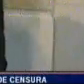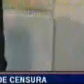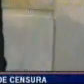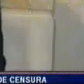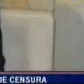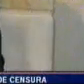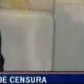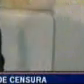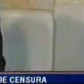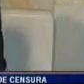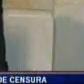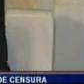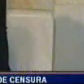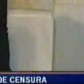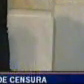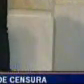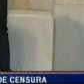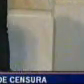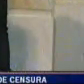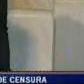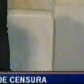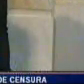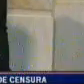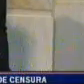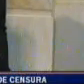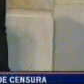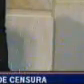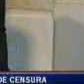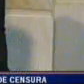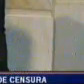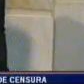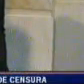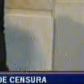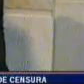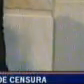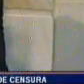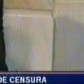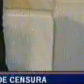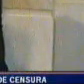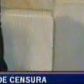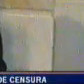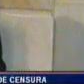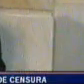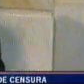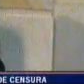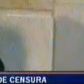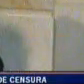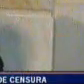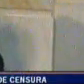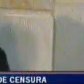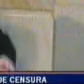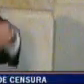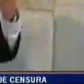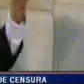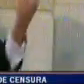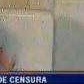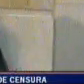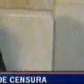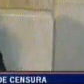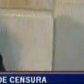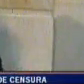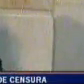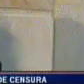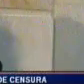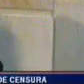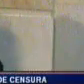iba a ir bastante mejor porque ya había entrado en operación o entró en operación Hidrosogamoso, que antes era una